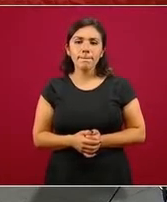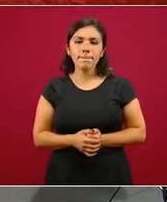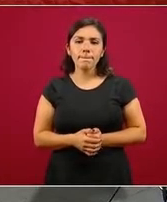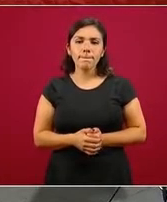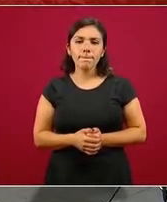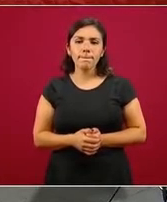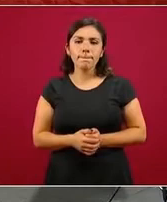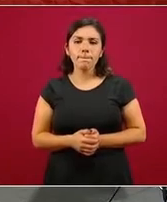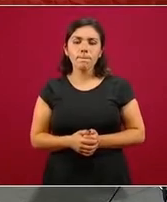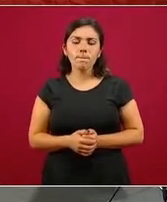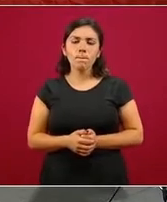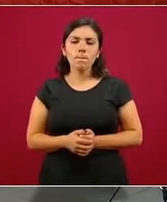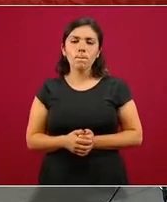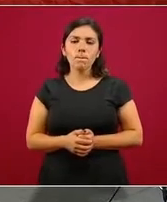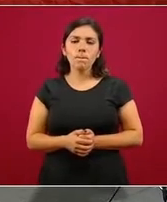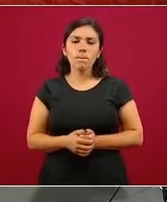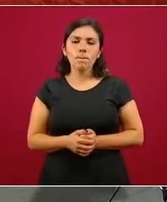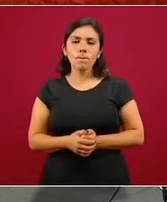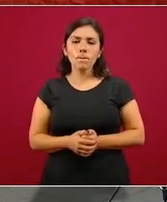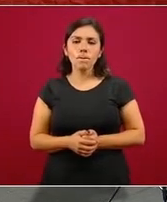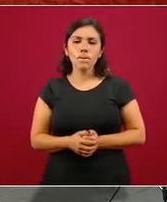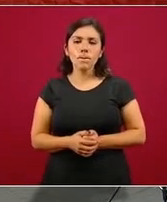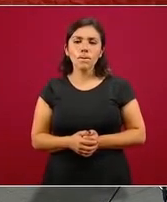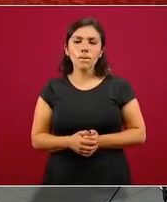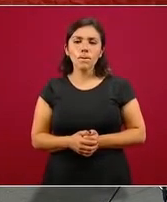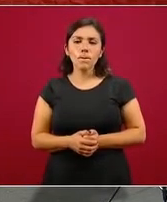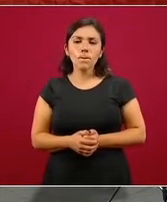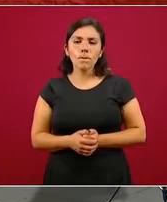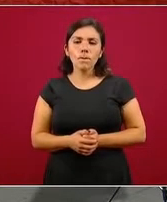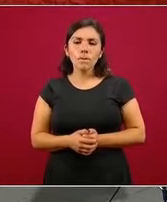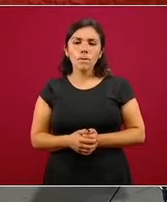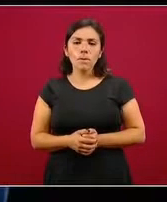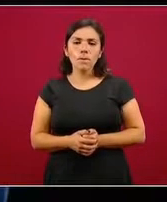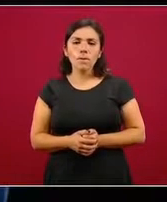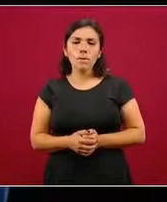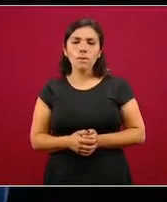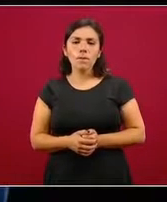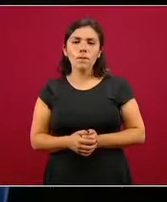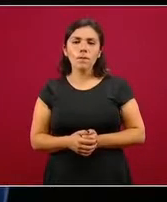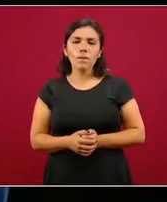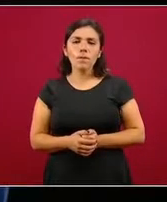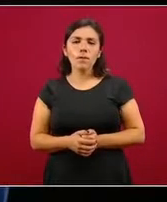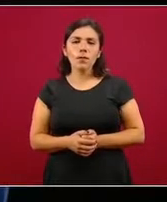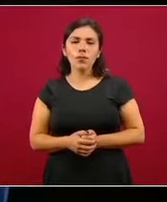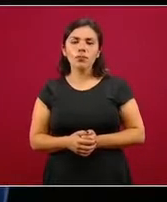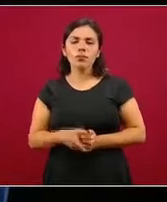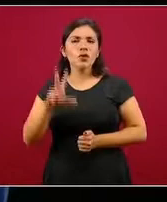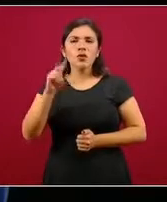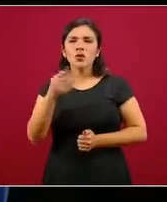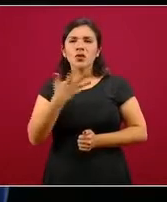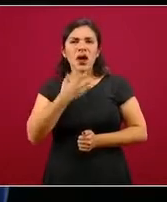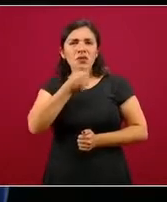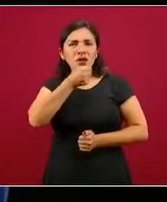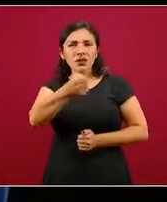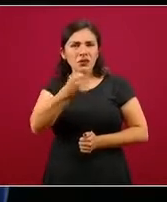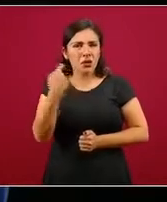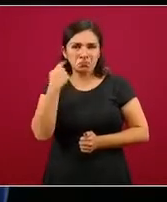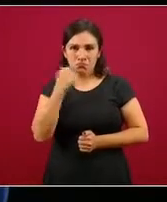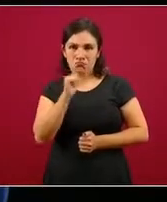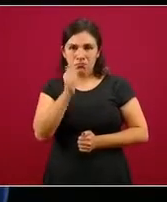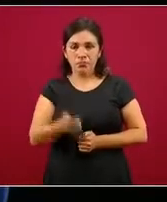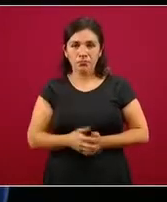lo que le mencionaba de este hospital de La Perla, en donde tenían atención de pacientes y ahora simplemente no les dan la